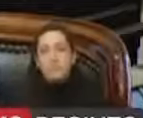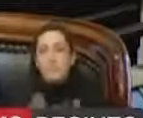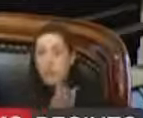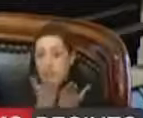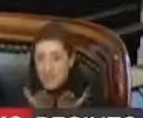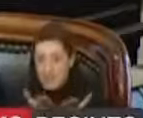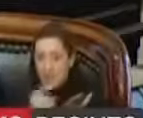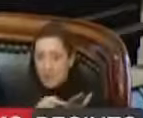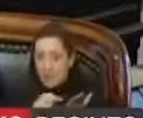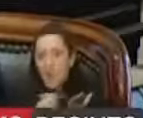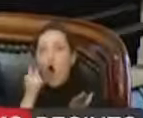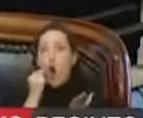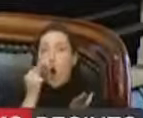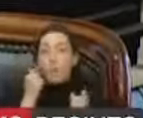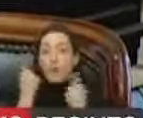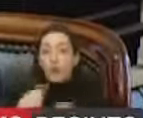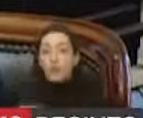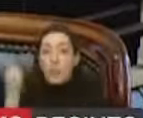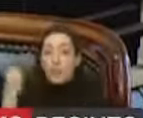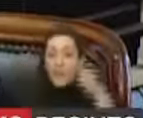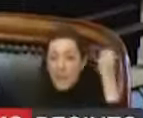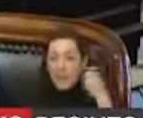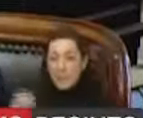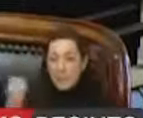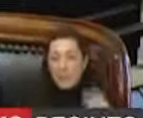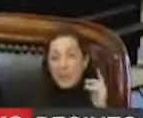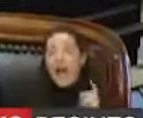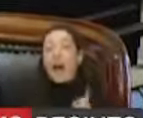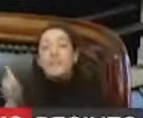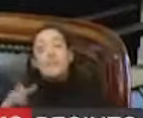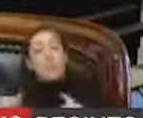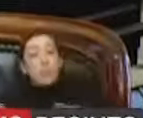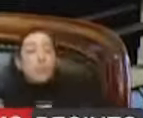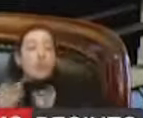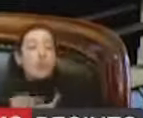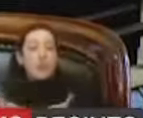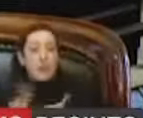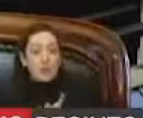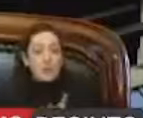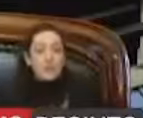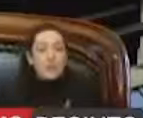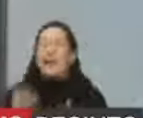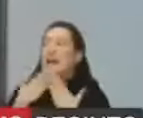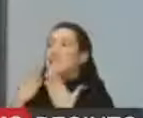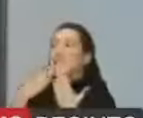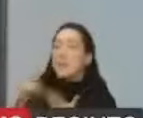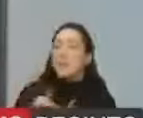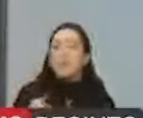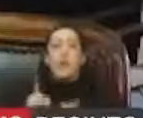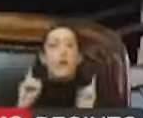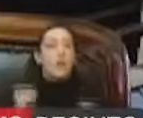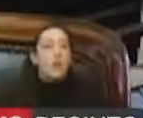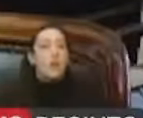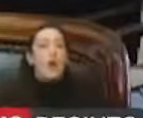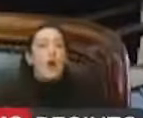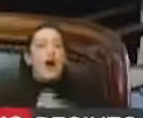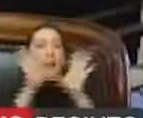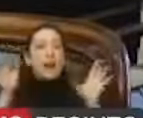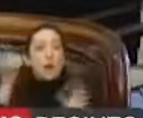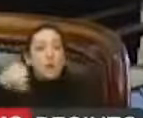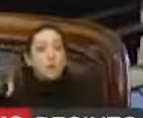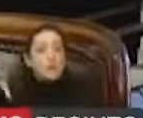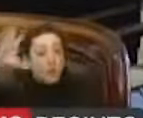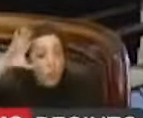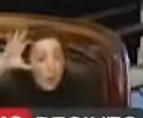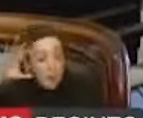general, un plan de lucha y en las calles. Es la única manera que tenemos para ganarlo. ¿Qué